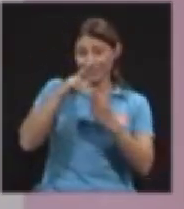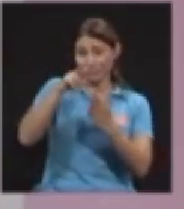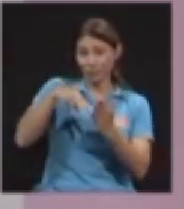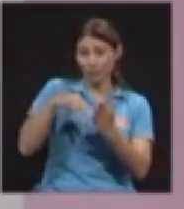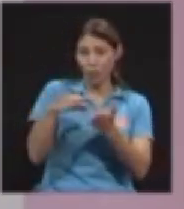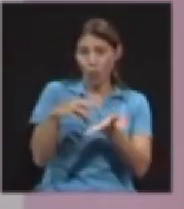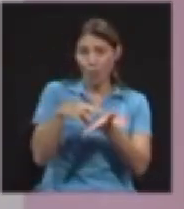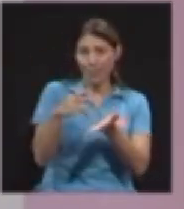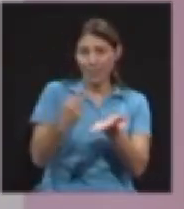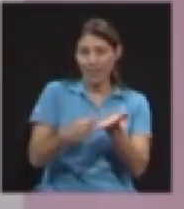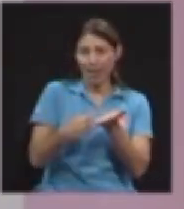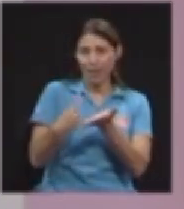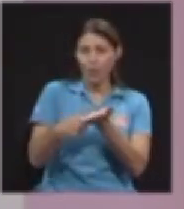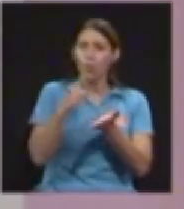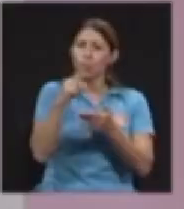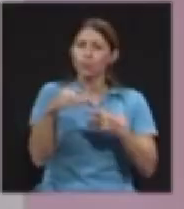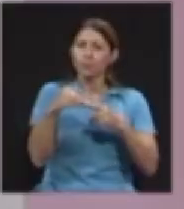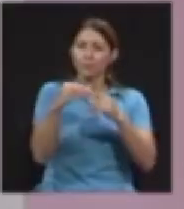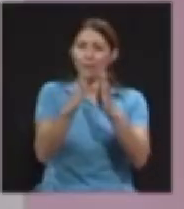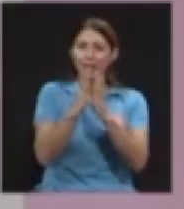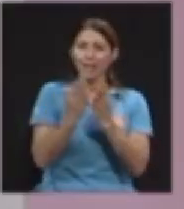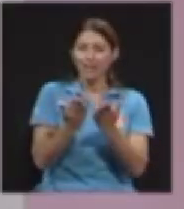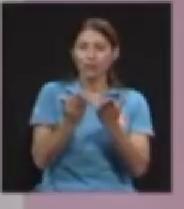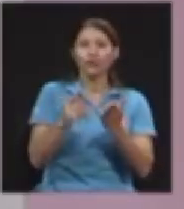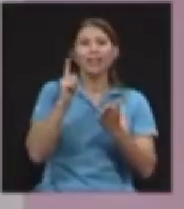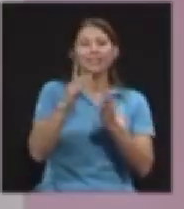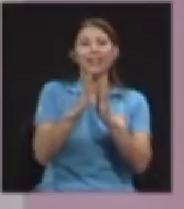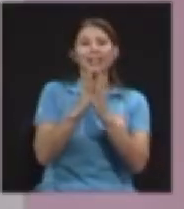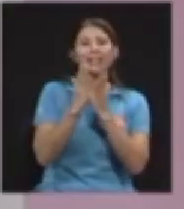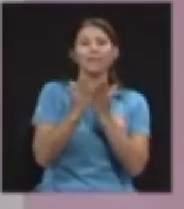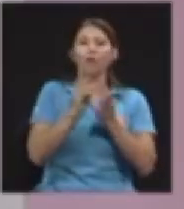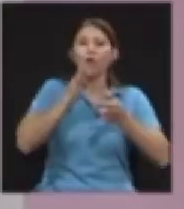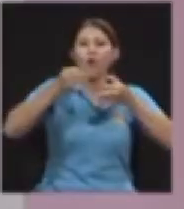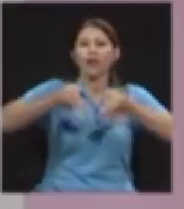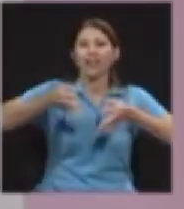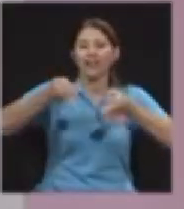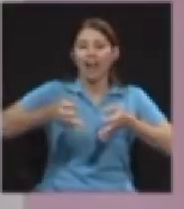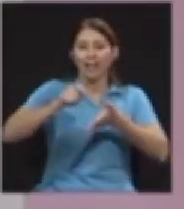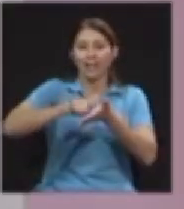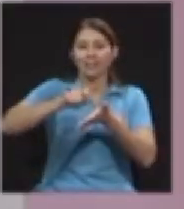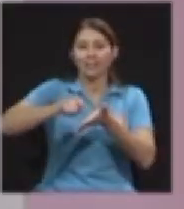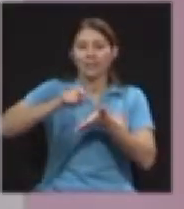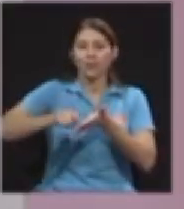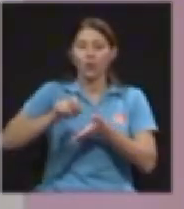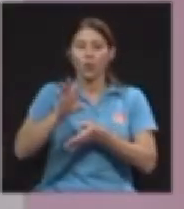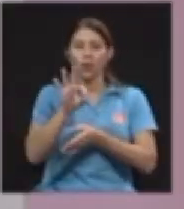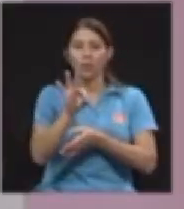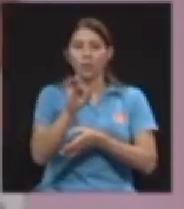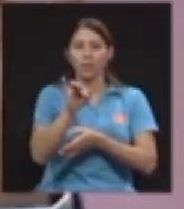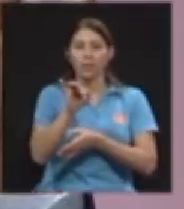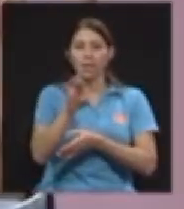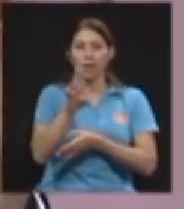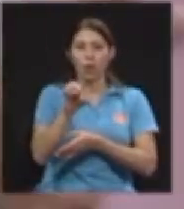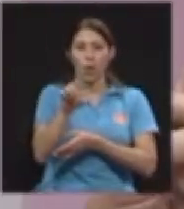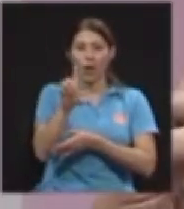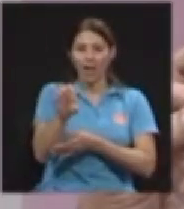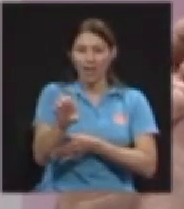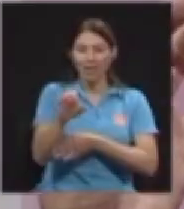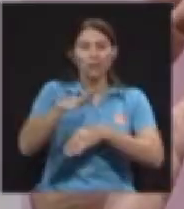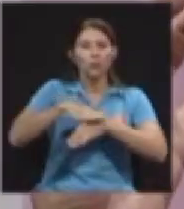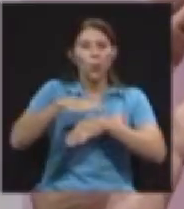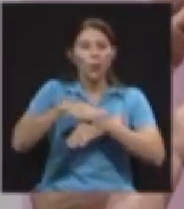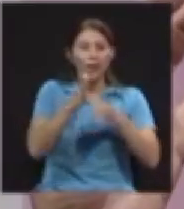libro original que escribió Tirolé sobre organización industrial, pero que en